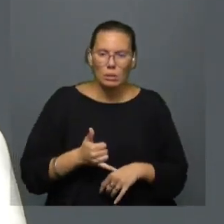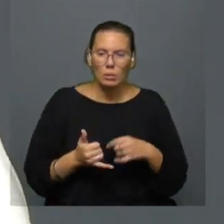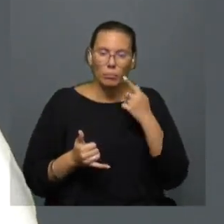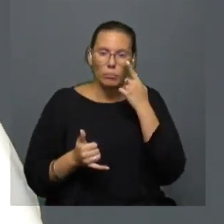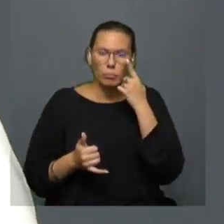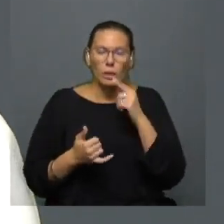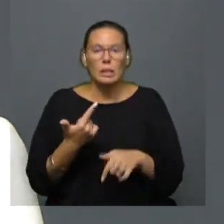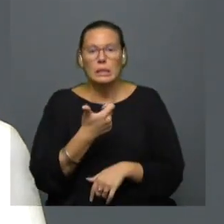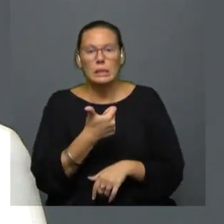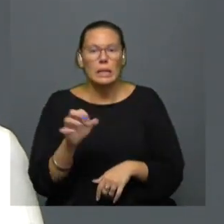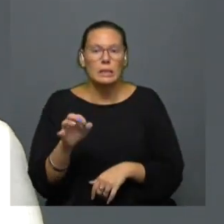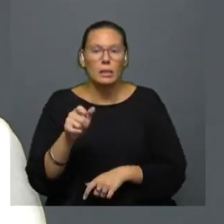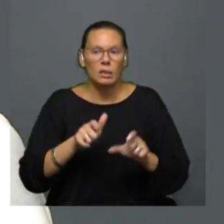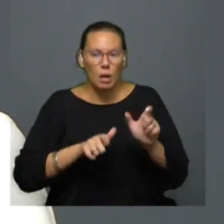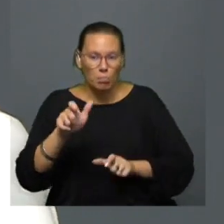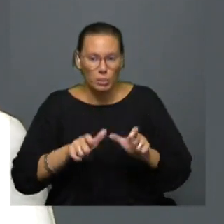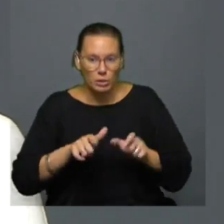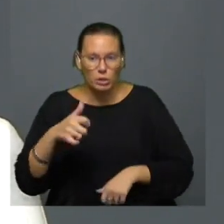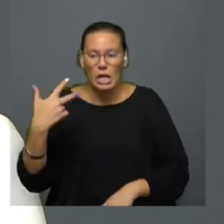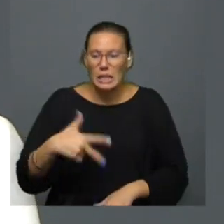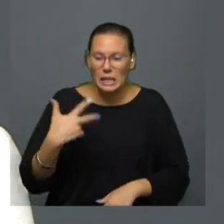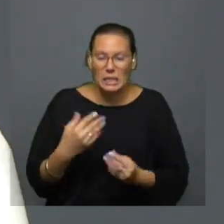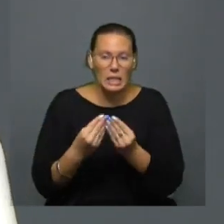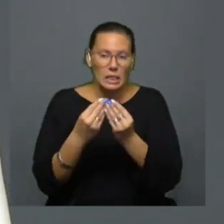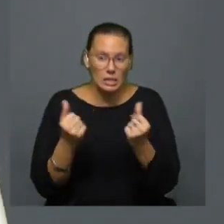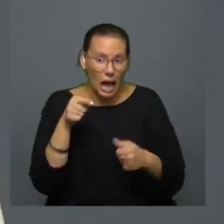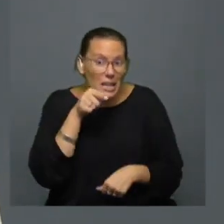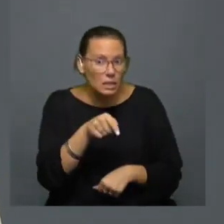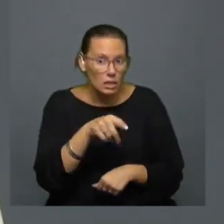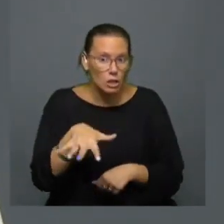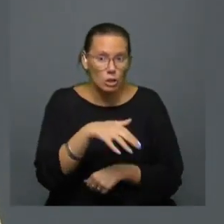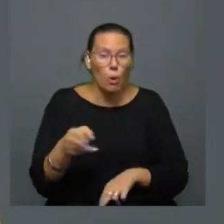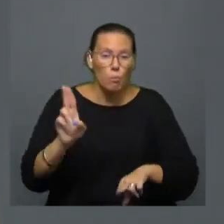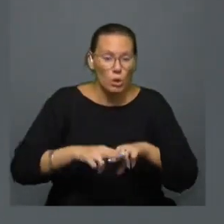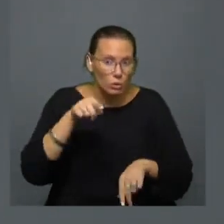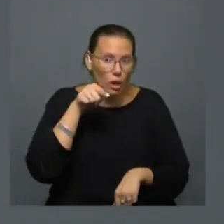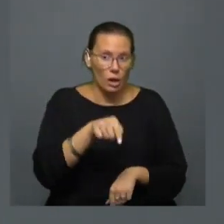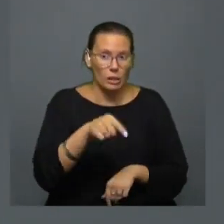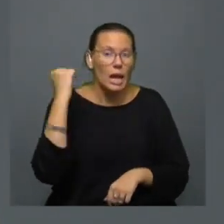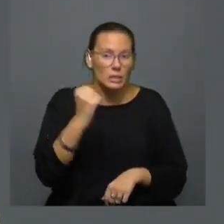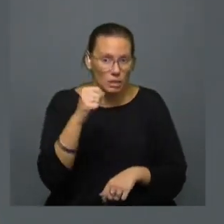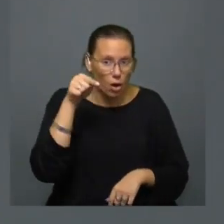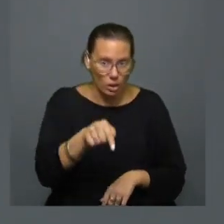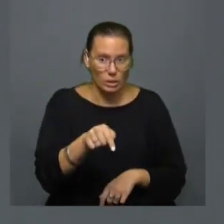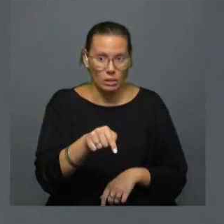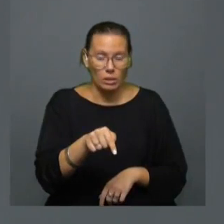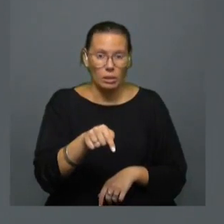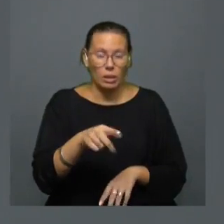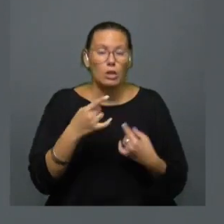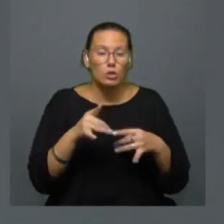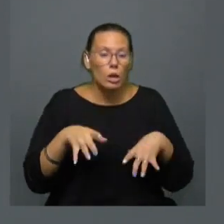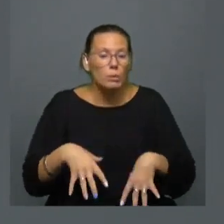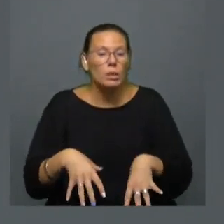allí pasaron 600 personas, hay 13 desaparecidos allí, muertos allí, asesinados allí, de los cuales aparecieron